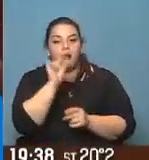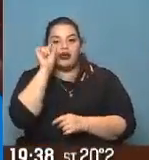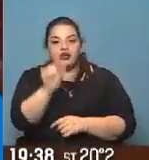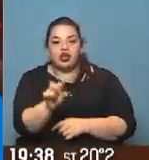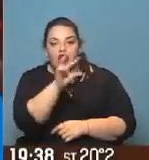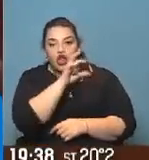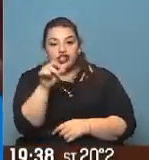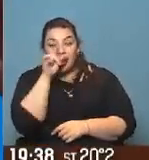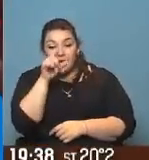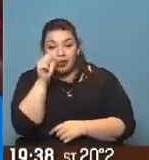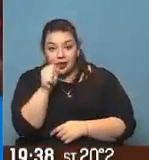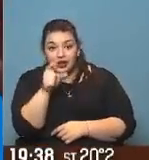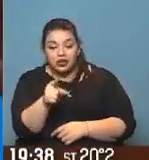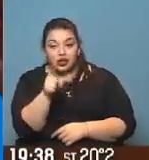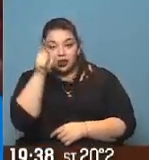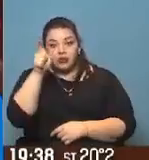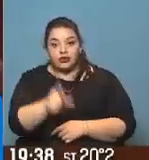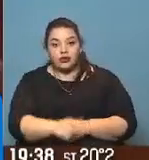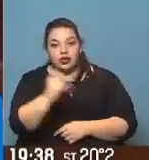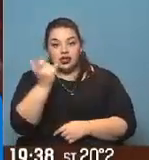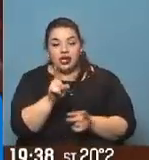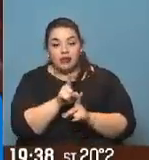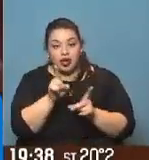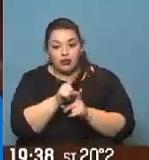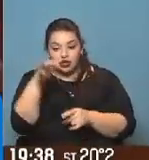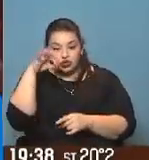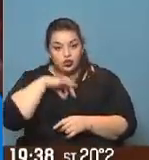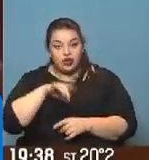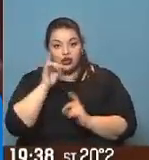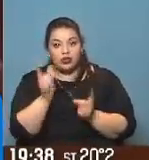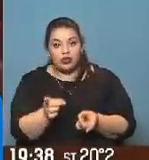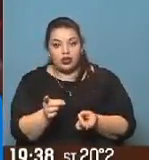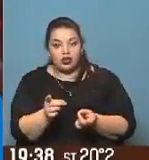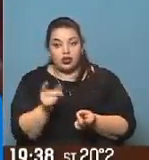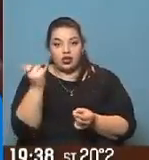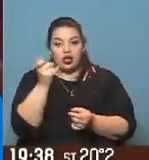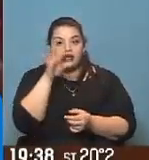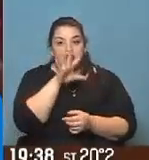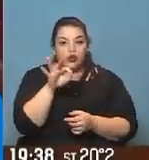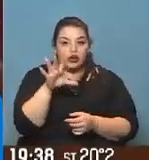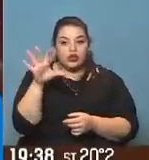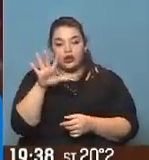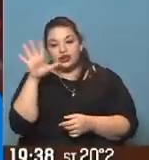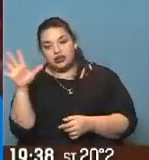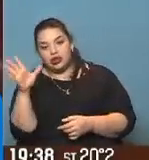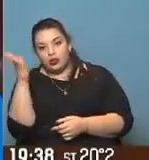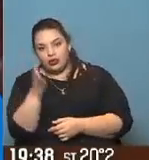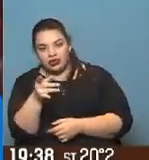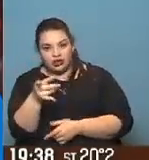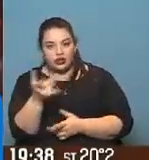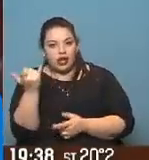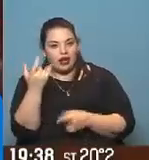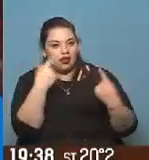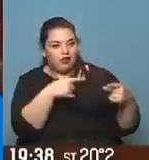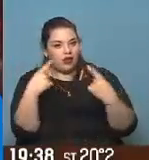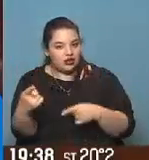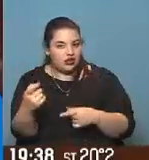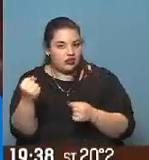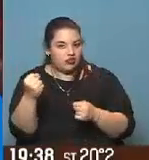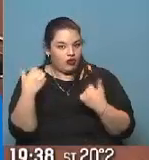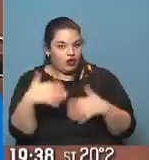pesos y que alguien que tiene exactamente el mismo sueldo esté limitado a 50, 55. Es un quiebre muy,